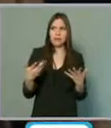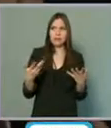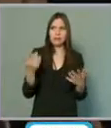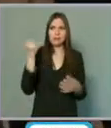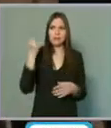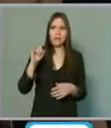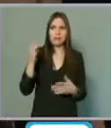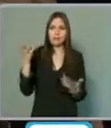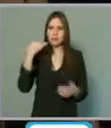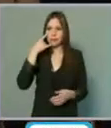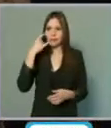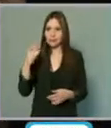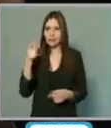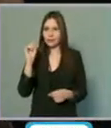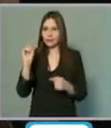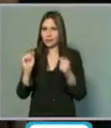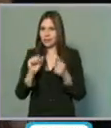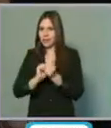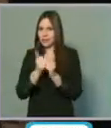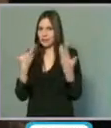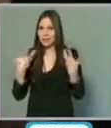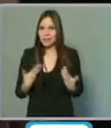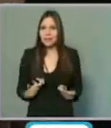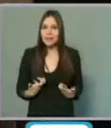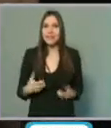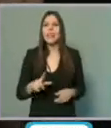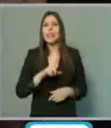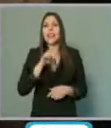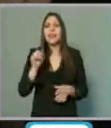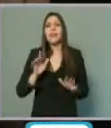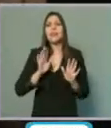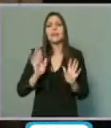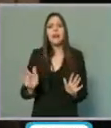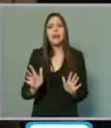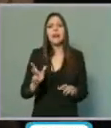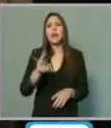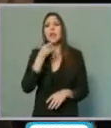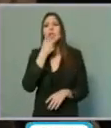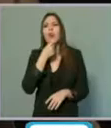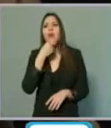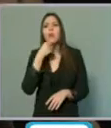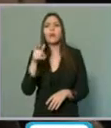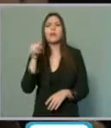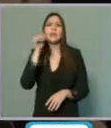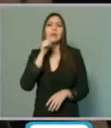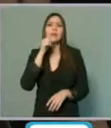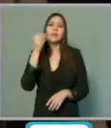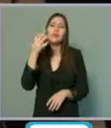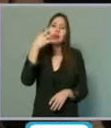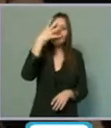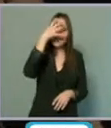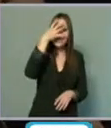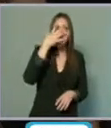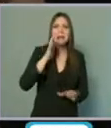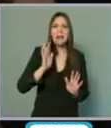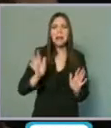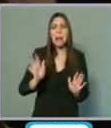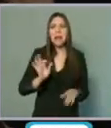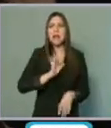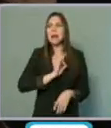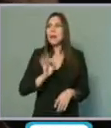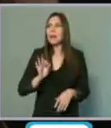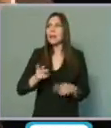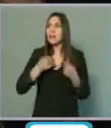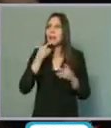Sí. Y bueno, ya que hacen esa presentación, entonces el hombre, que es muy tímido, siente que ya puede hablar con